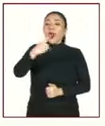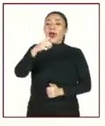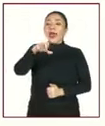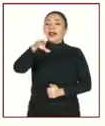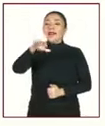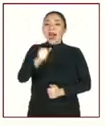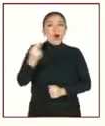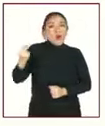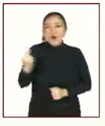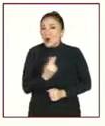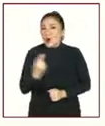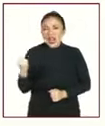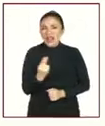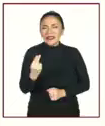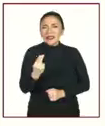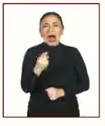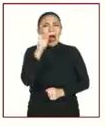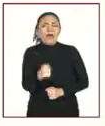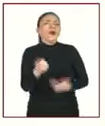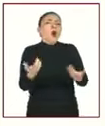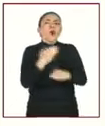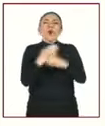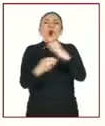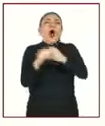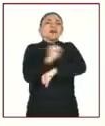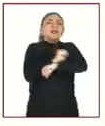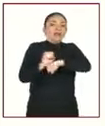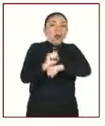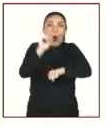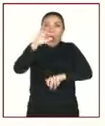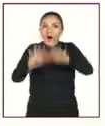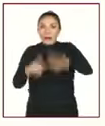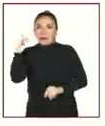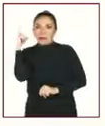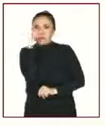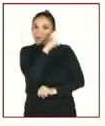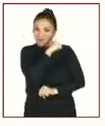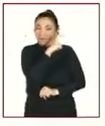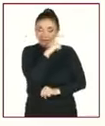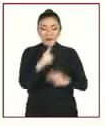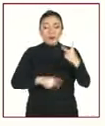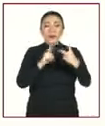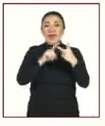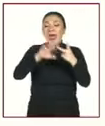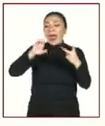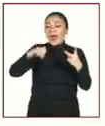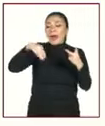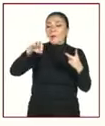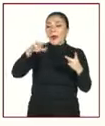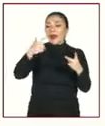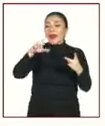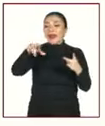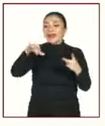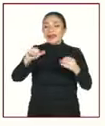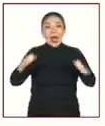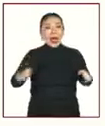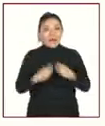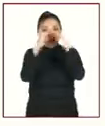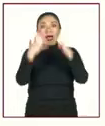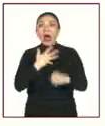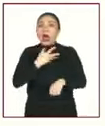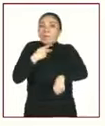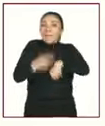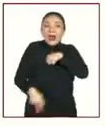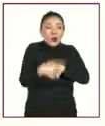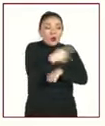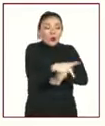ser algo muy simple o muy complejo. Y una emergencia ya es cuando está en riesgo la vida de